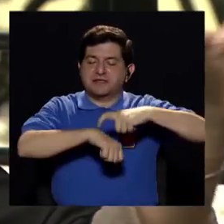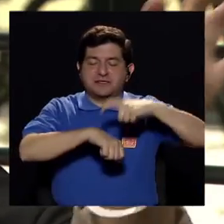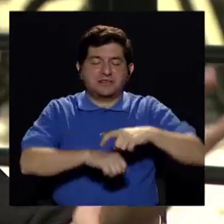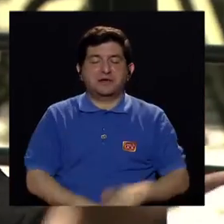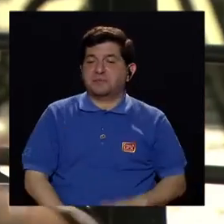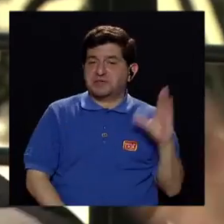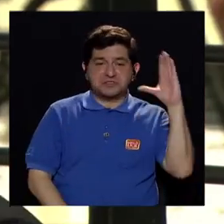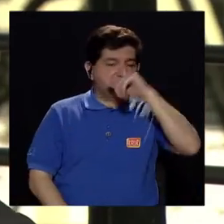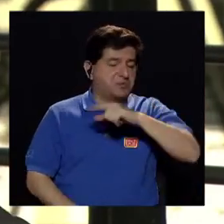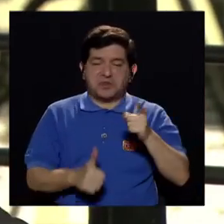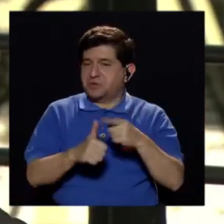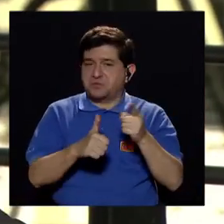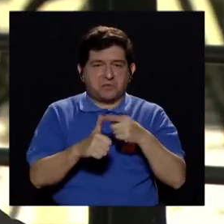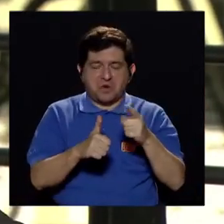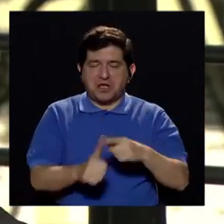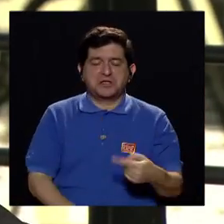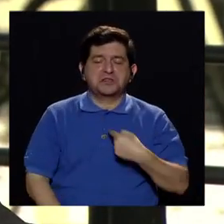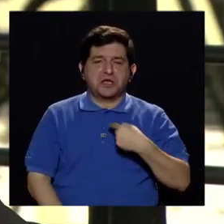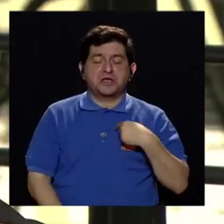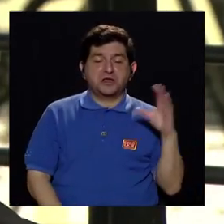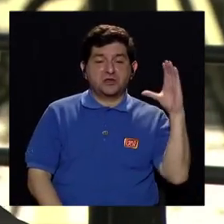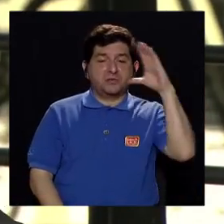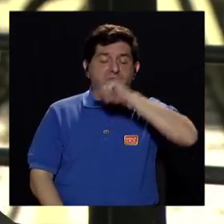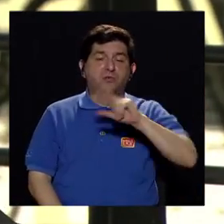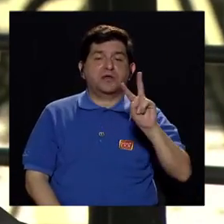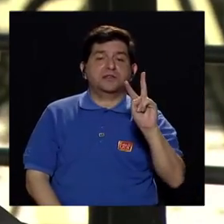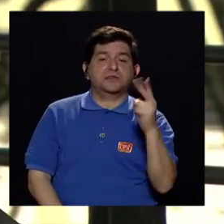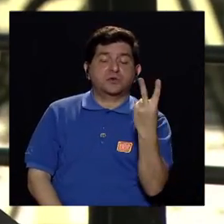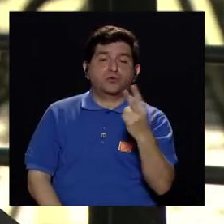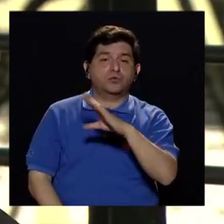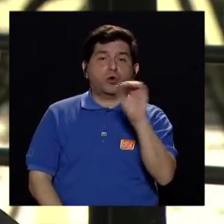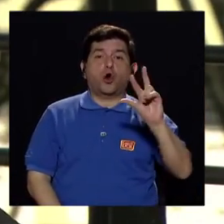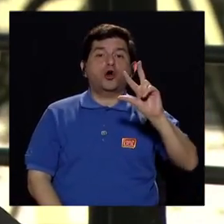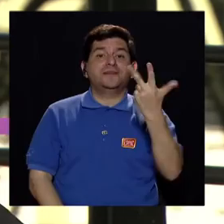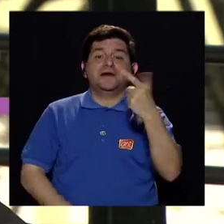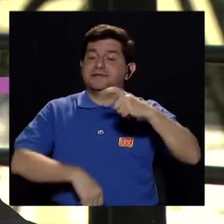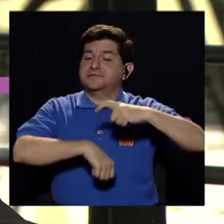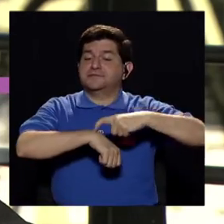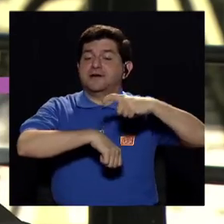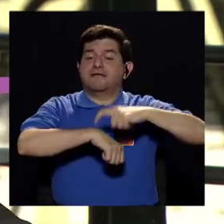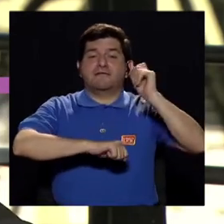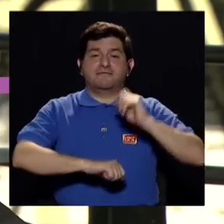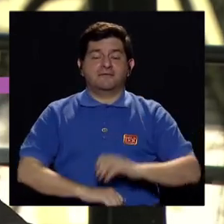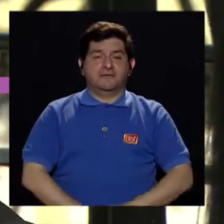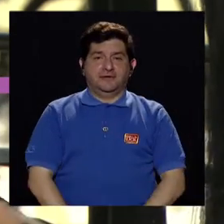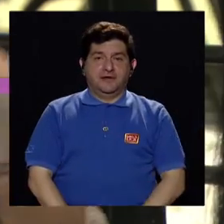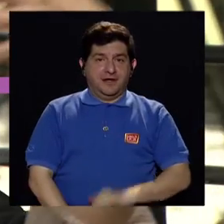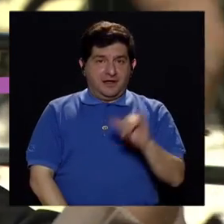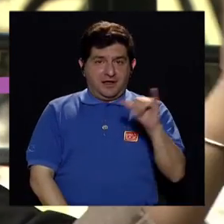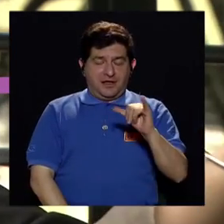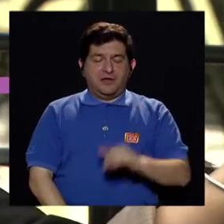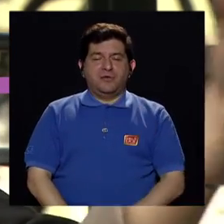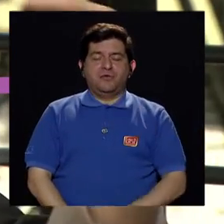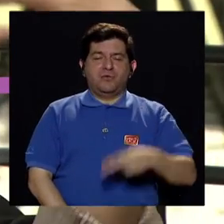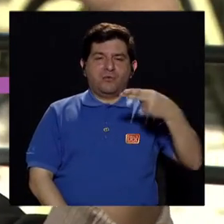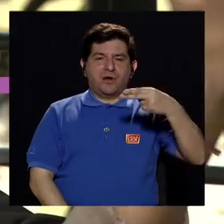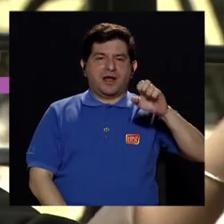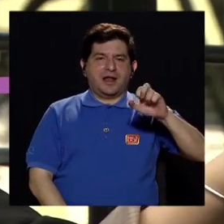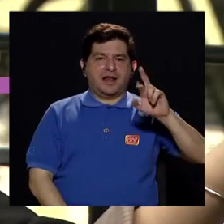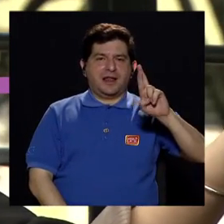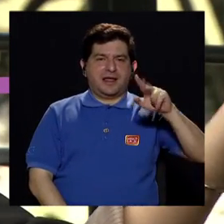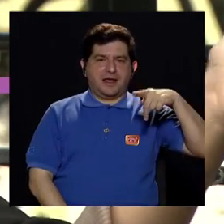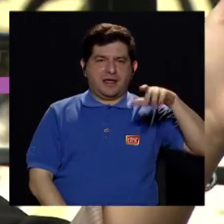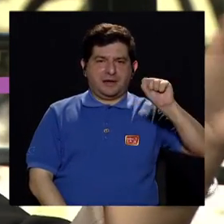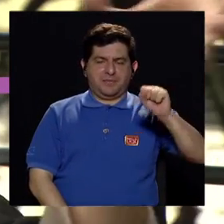primera etapa, entonces me estoy dando cuenta de la segunda, sobre todo la tercera etapa. Y igual que herpes, que no me di cuenta, no